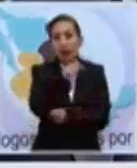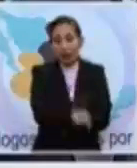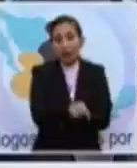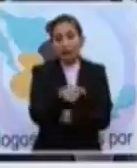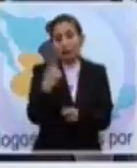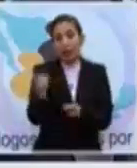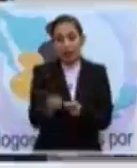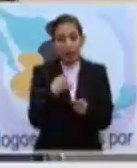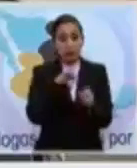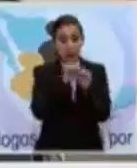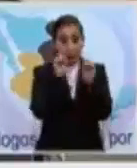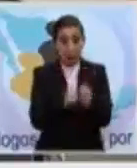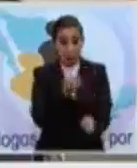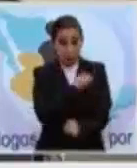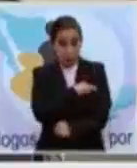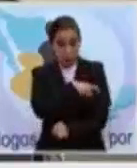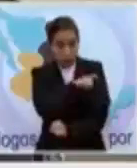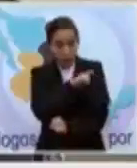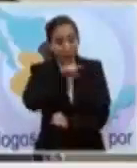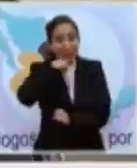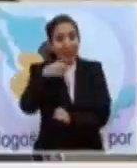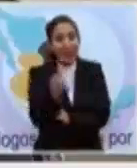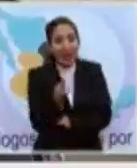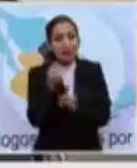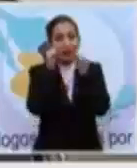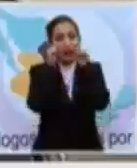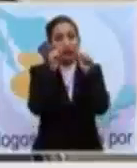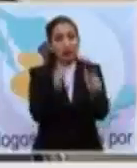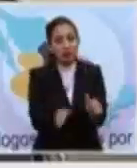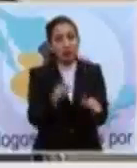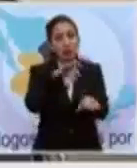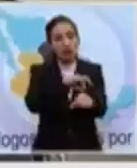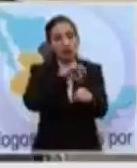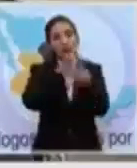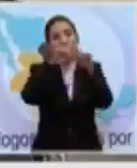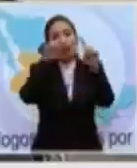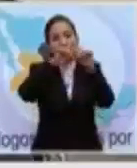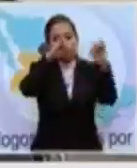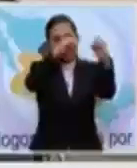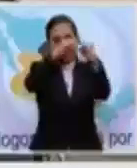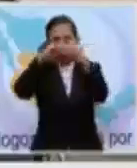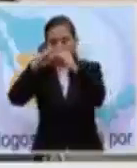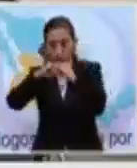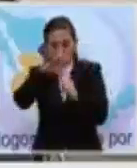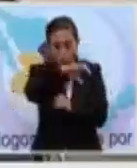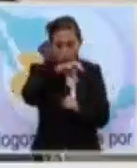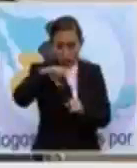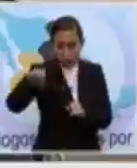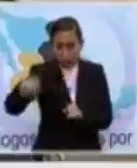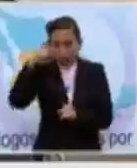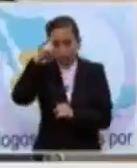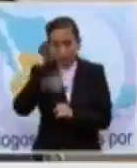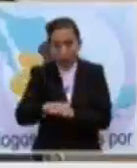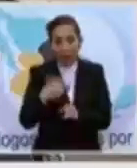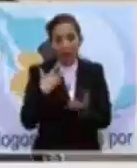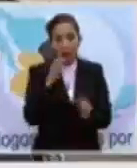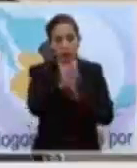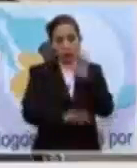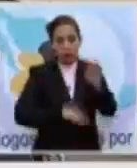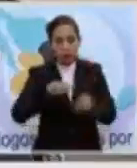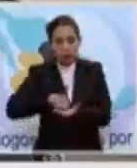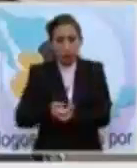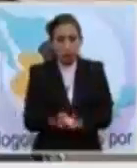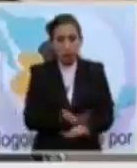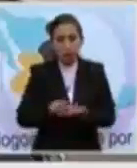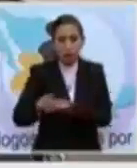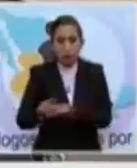en el Sistema Nacional de Salud es la atención médica de diversas instituciones para la emergencia obstétrica. Sabemos que actualmente la